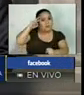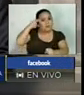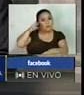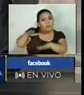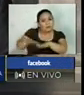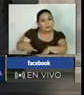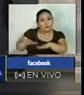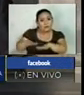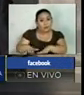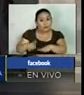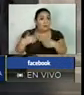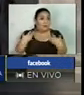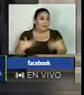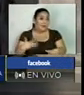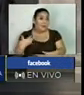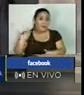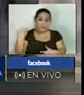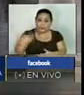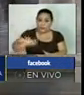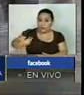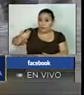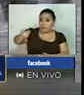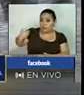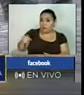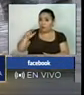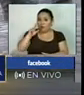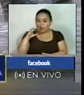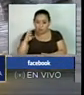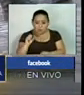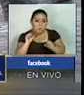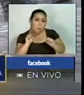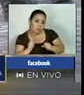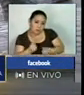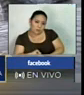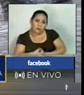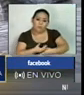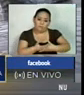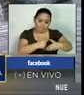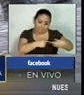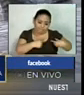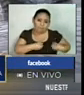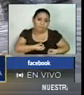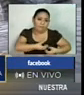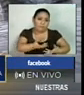Hemos necesitado tres generaciones para poder decirlo de todo corazón